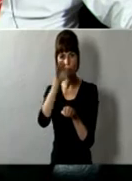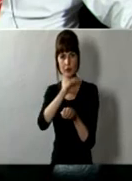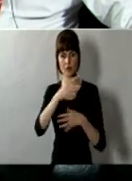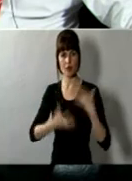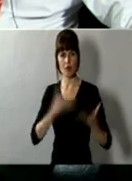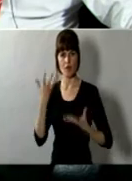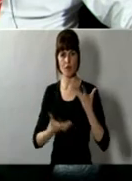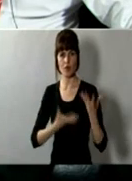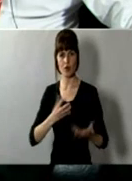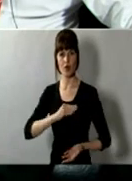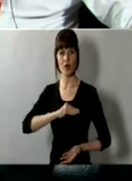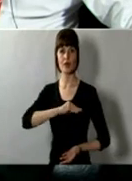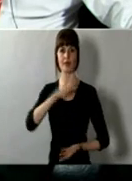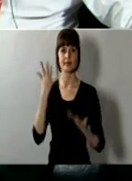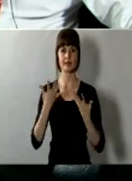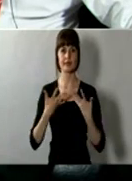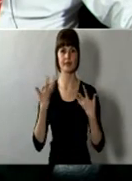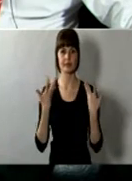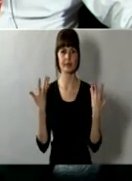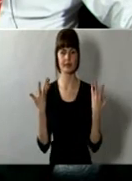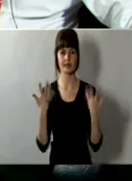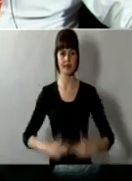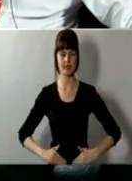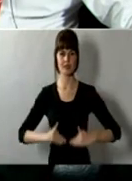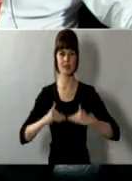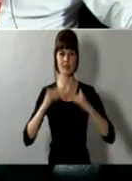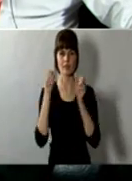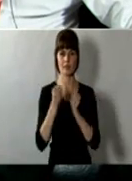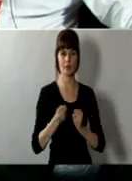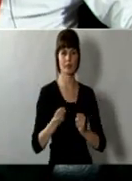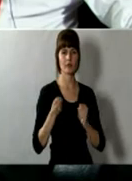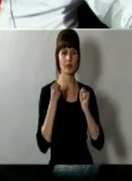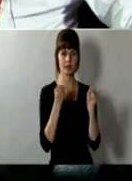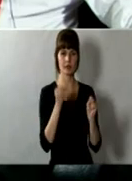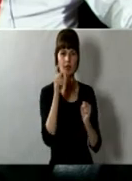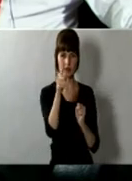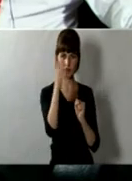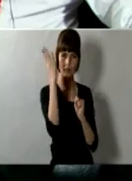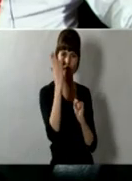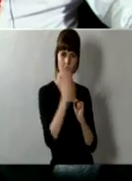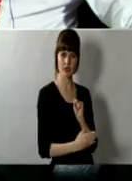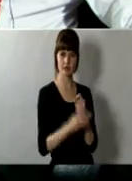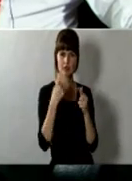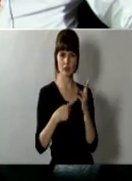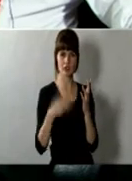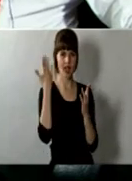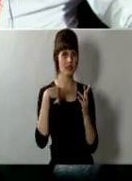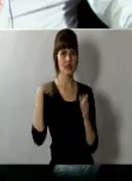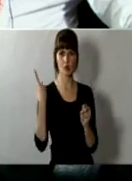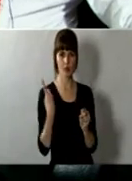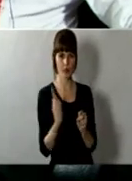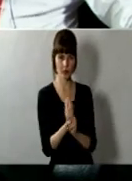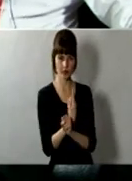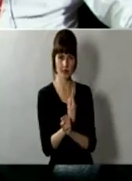persona llena Del poder Del Espíritu Santo ¿Para qué? Para que vos mismo Puedas vencer Todas aquellas cosas Que no podías vencer